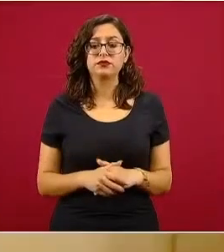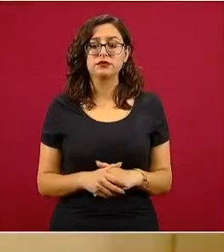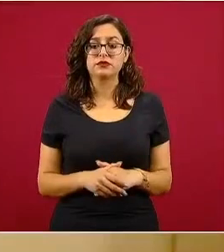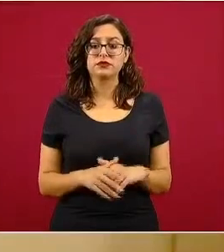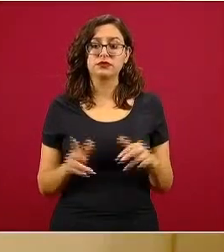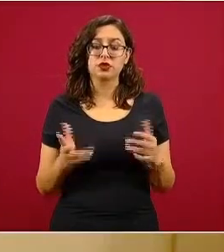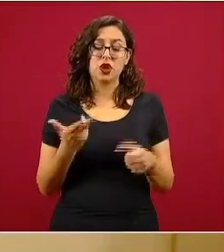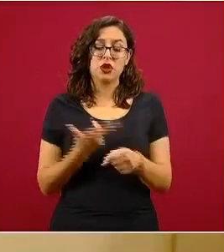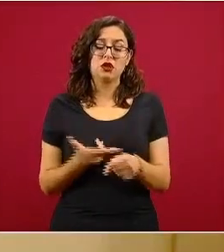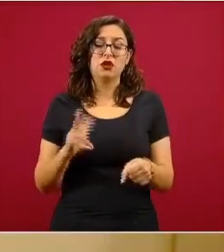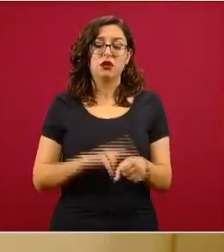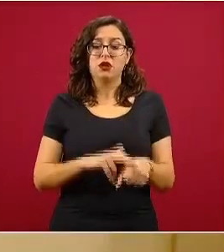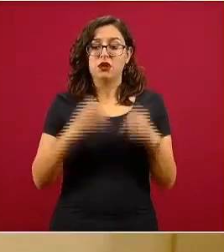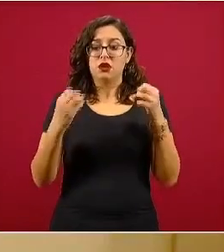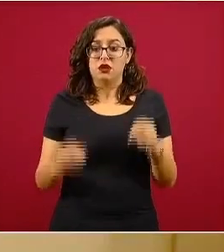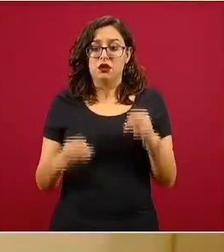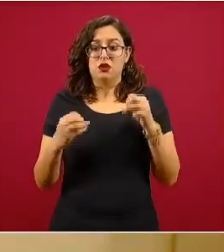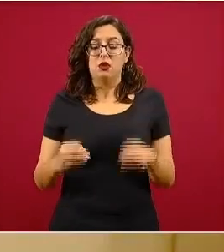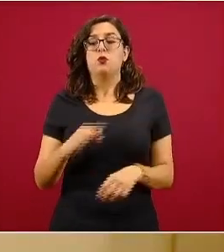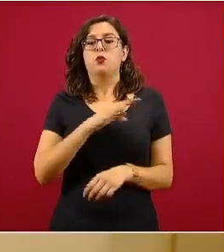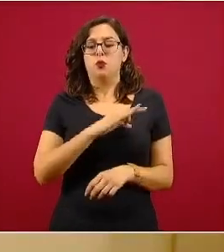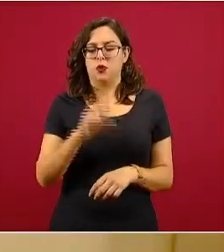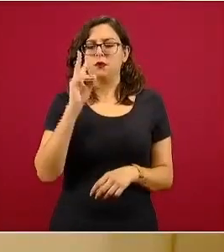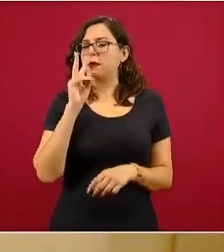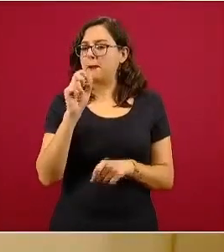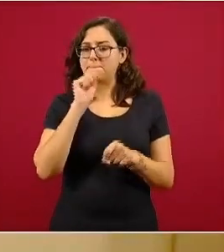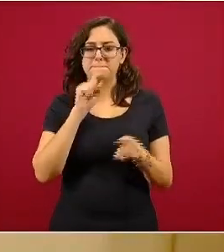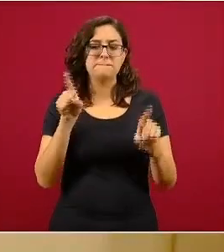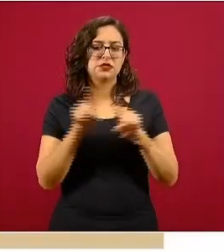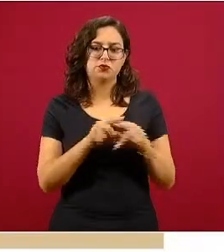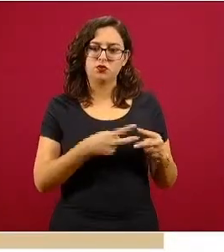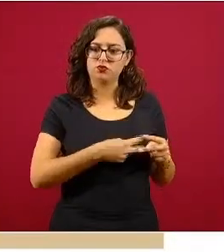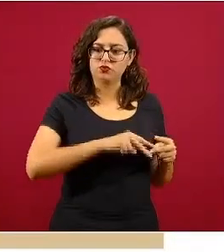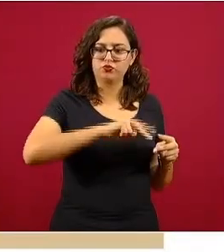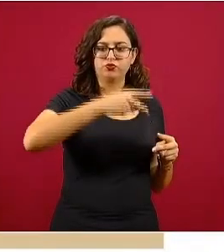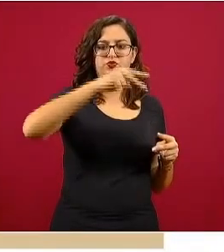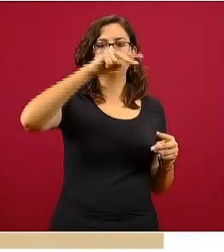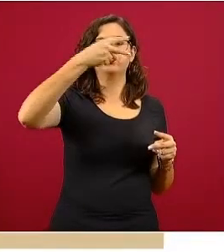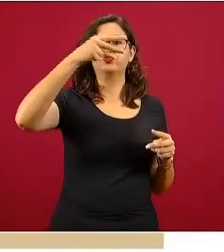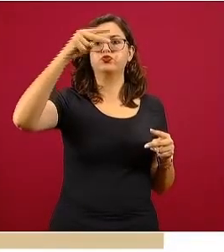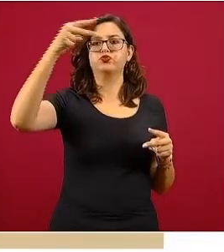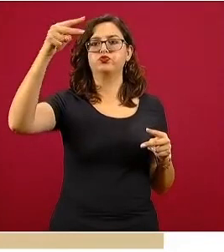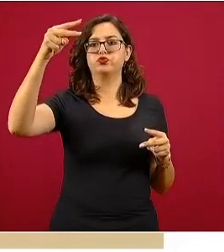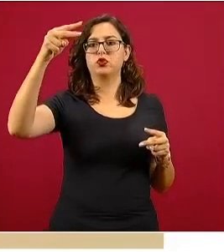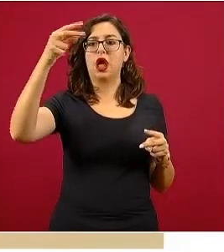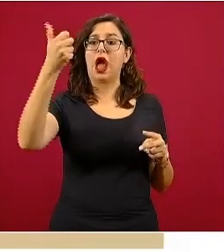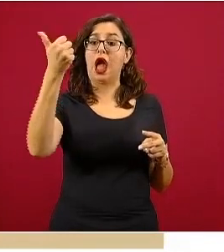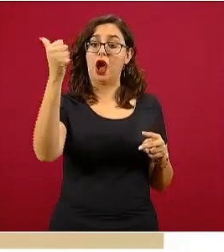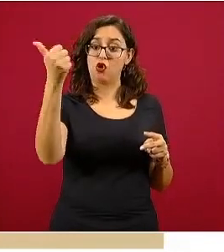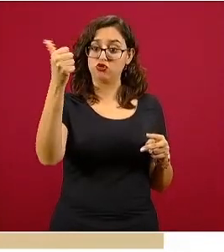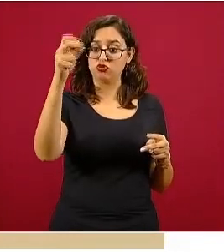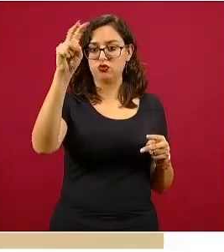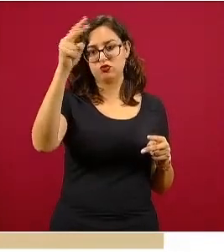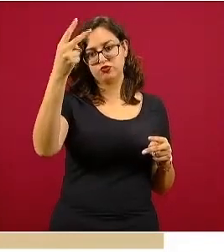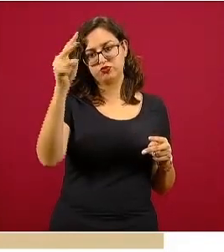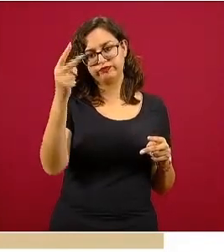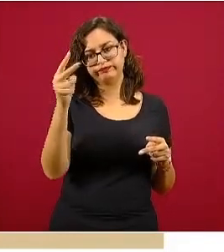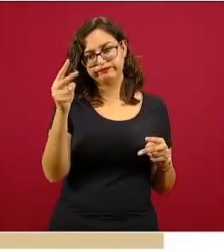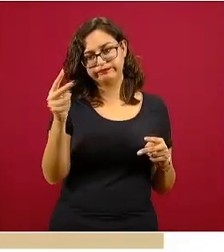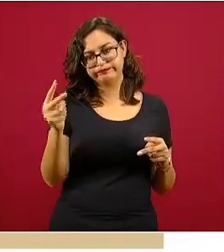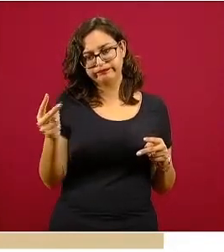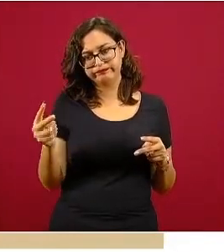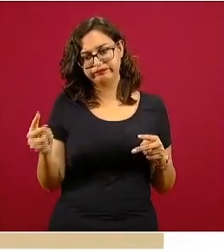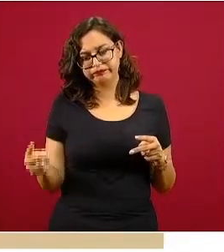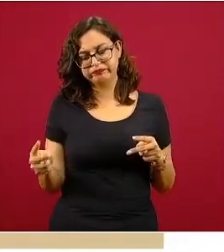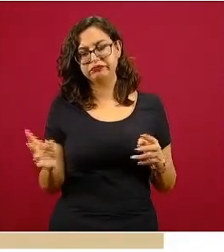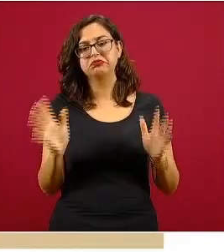tema de la ocupación hospitalaria. Vemos esa disminución también que se produce a partir del 1 de agosto en adelante, y si vemos la